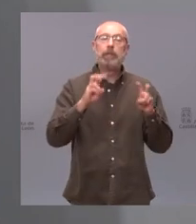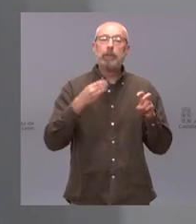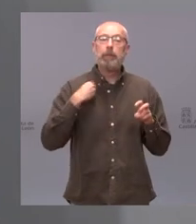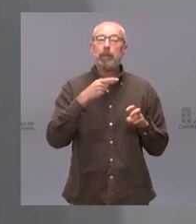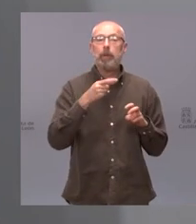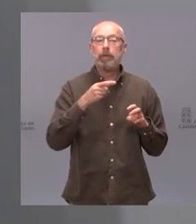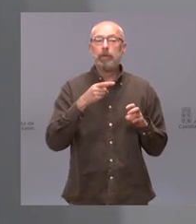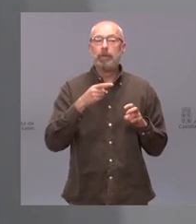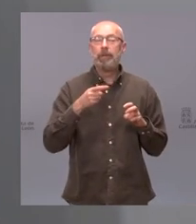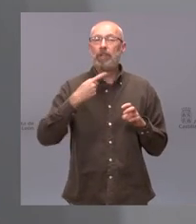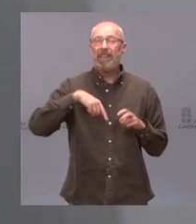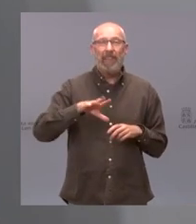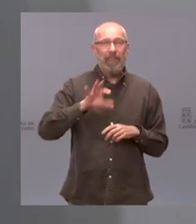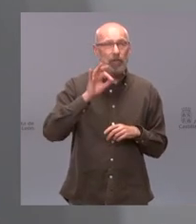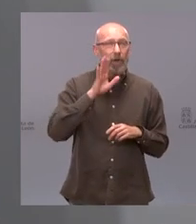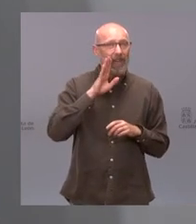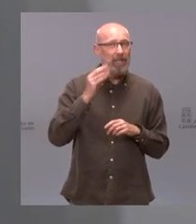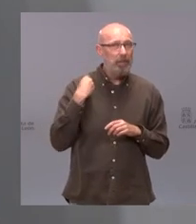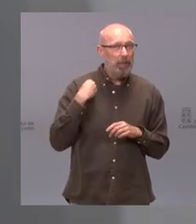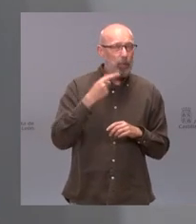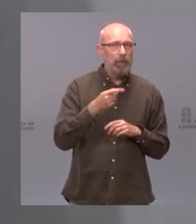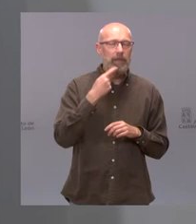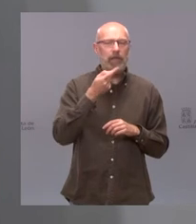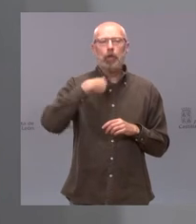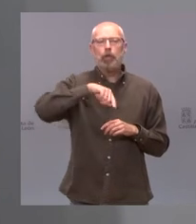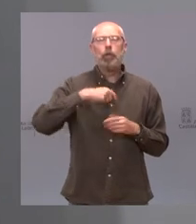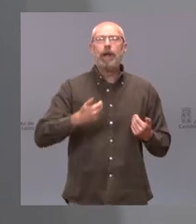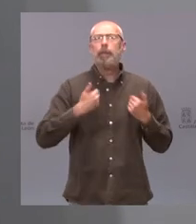la capacidad de organizar la campaña de vacunación